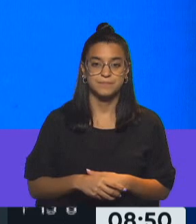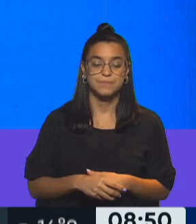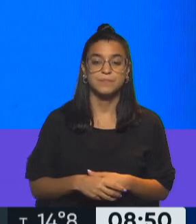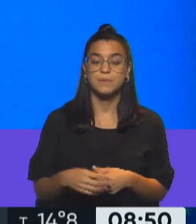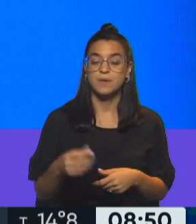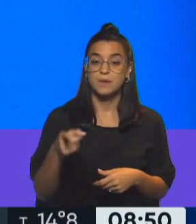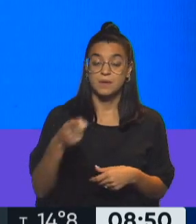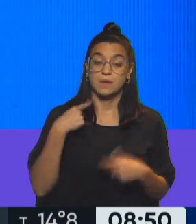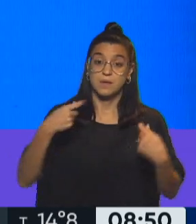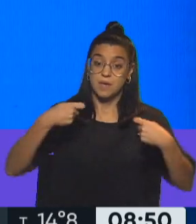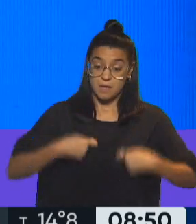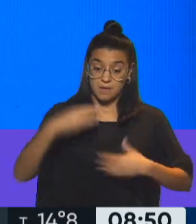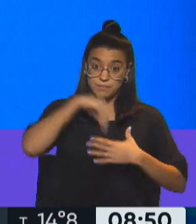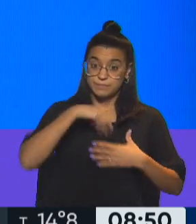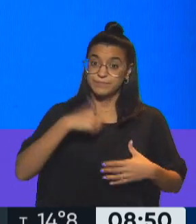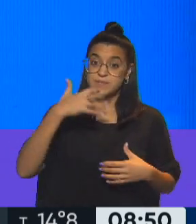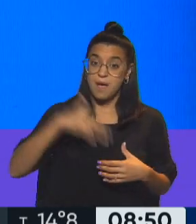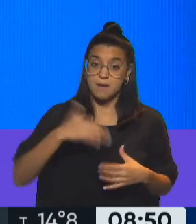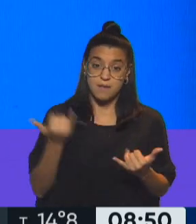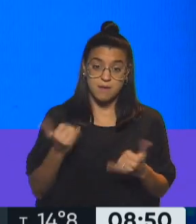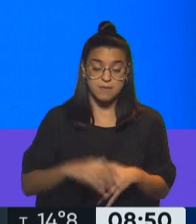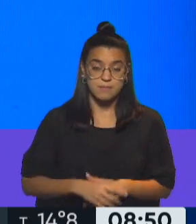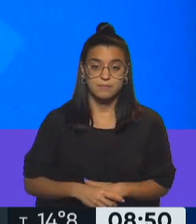Allá la camiseta de adentro de Lucas tiene sangre.